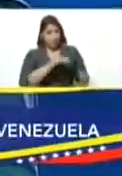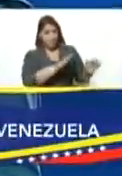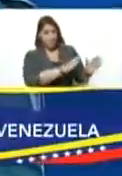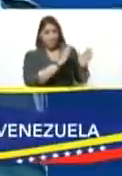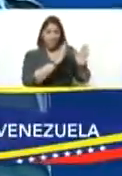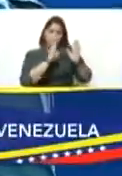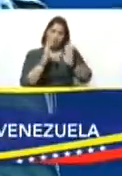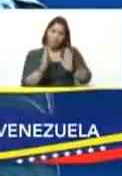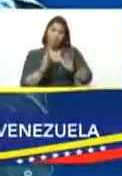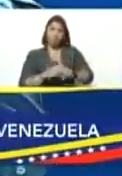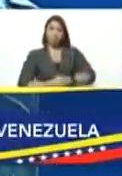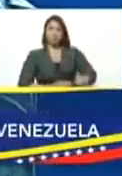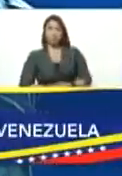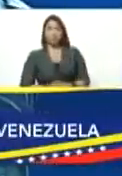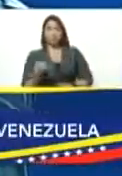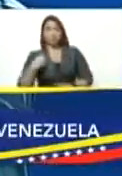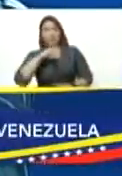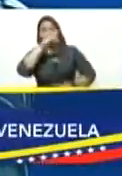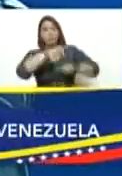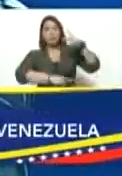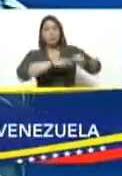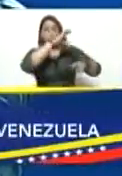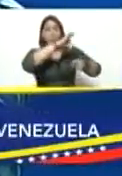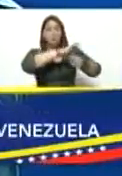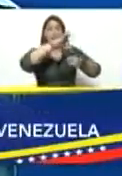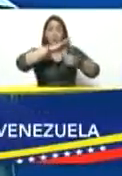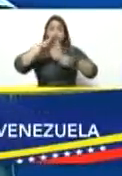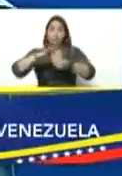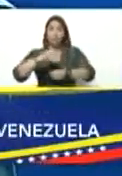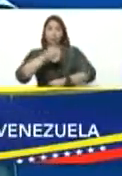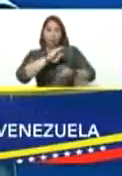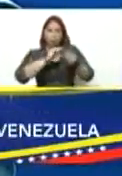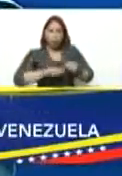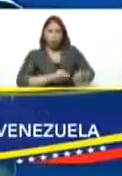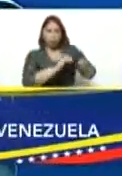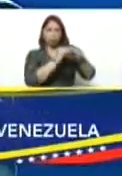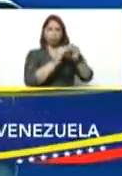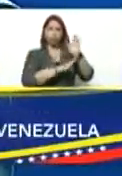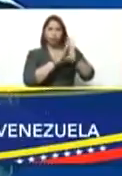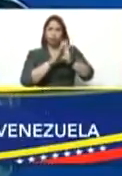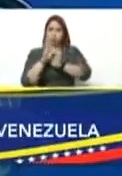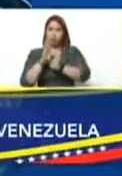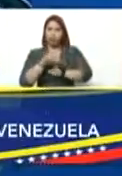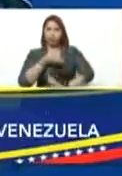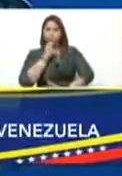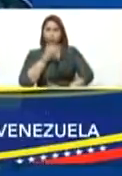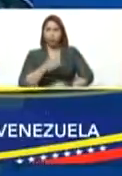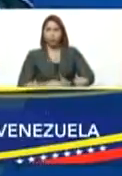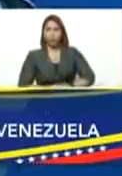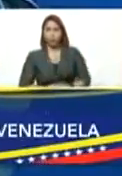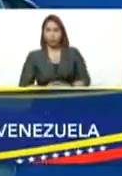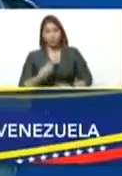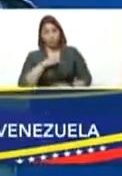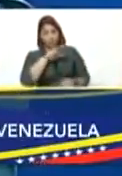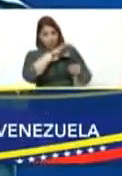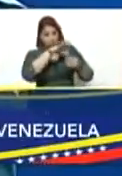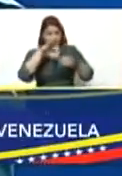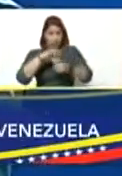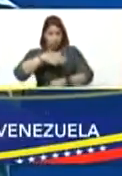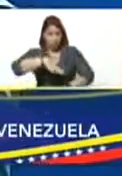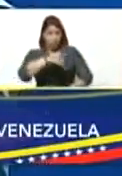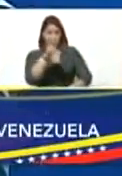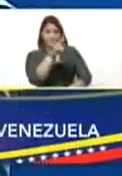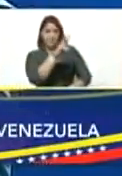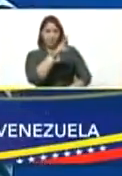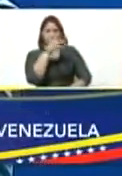idea, tenemos el plan siembra y plan de recuperación de café. Estamos sembrando a toda Venezuela